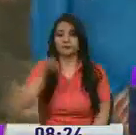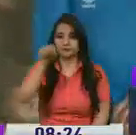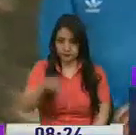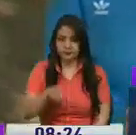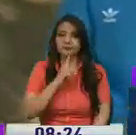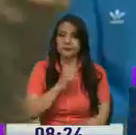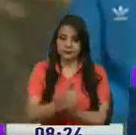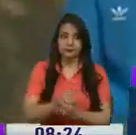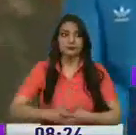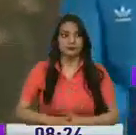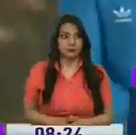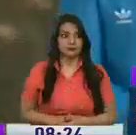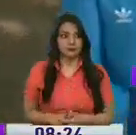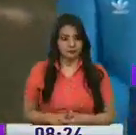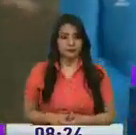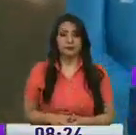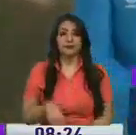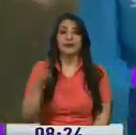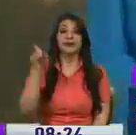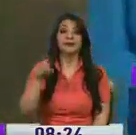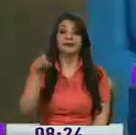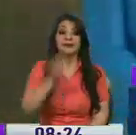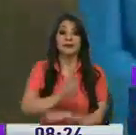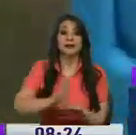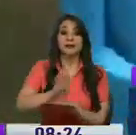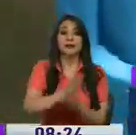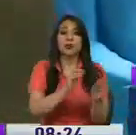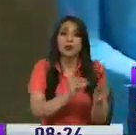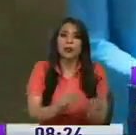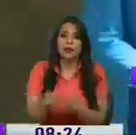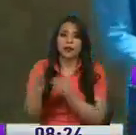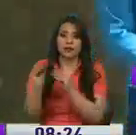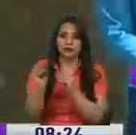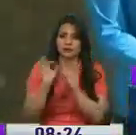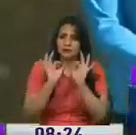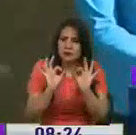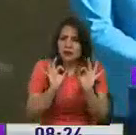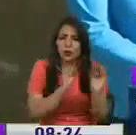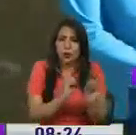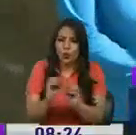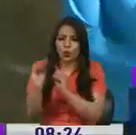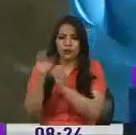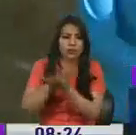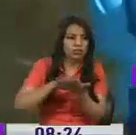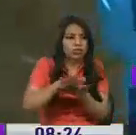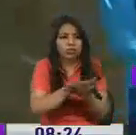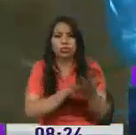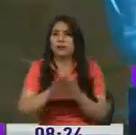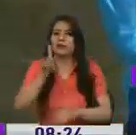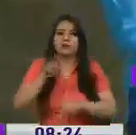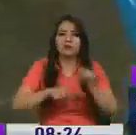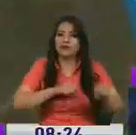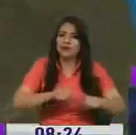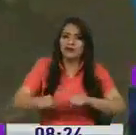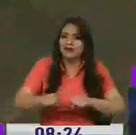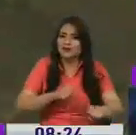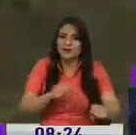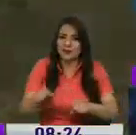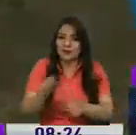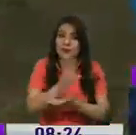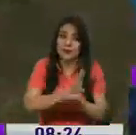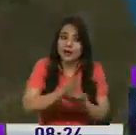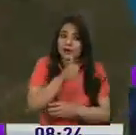definitivamente necesitamos que el barrio sea organizado, porque no podemos hacer ninguna gestión si no tenemos un barrio